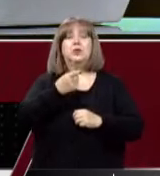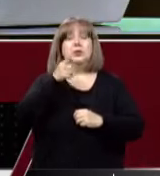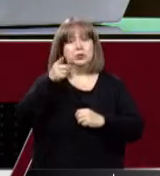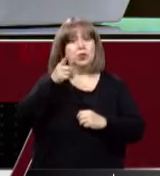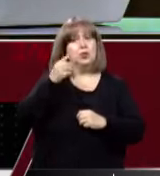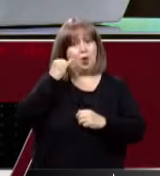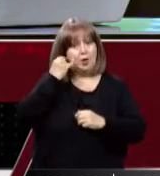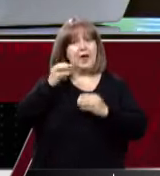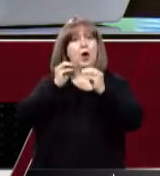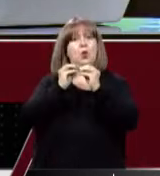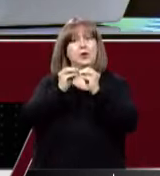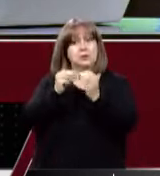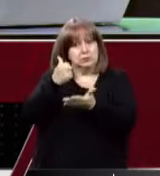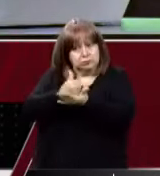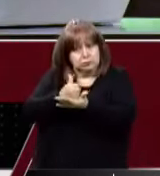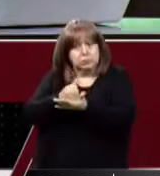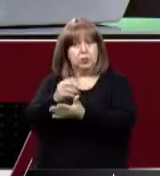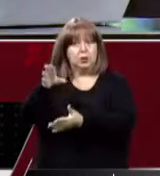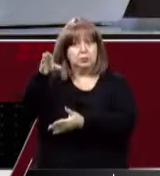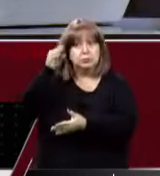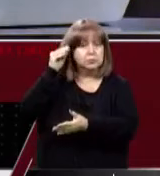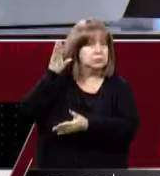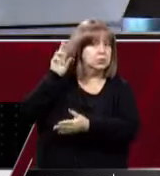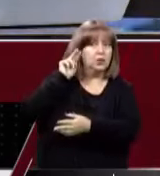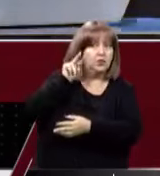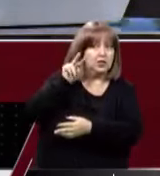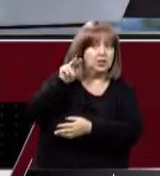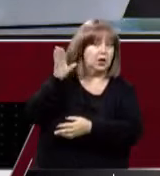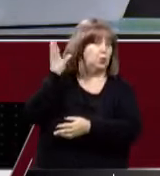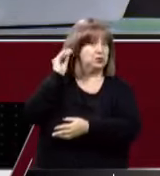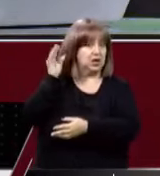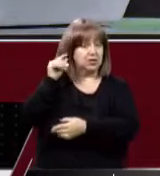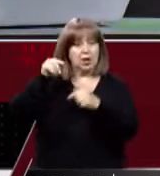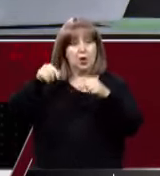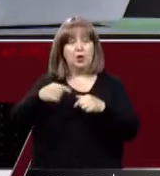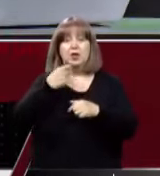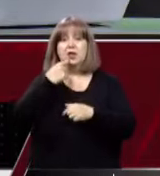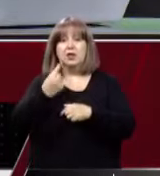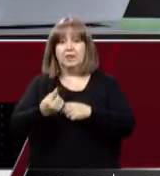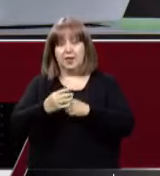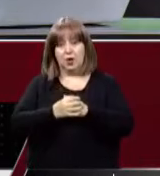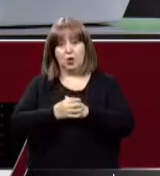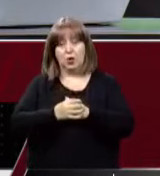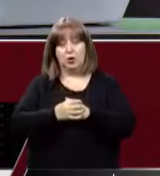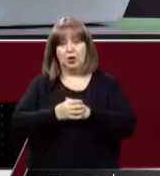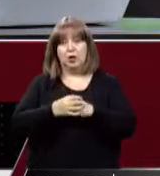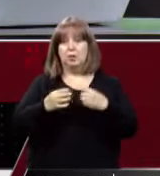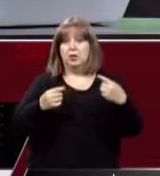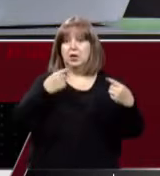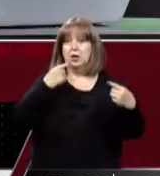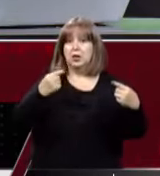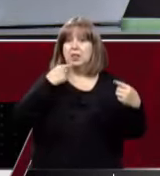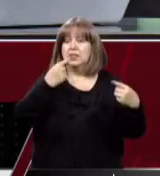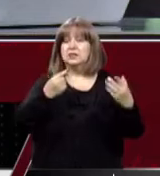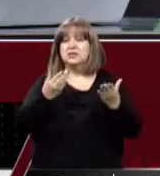estuvo presente, ¿qué opina al respecto de la versión que ella brindó sobre los hechos? Porque es totalmente contraria, ¿no?,